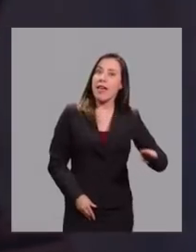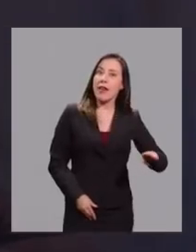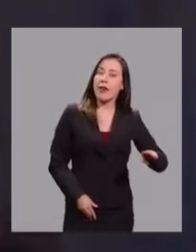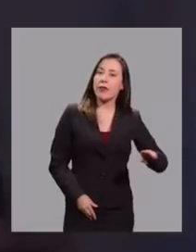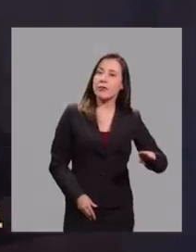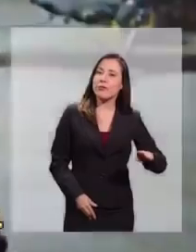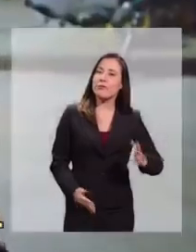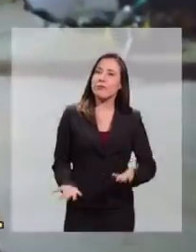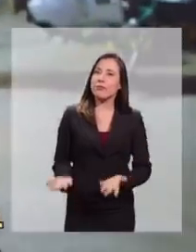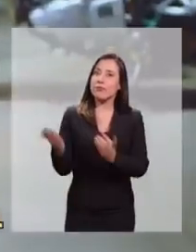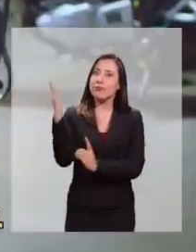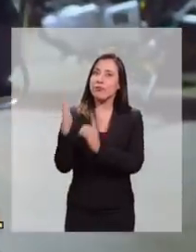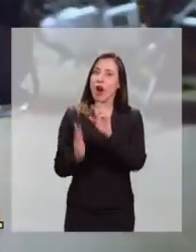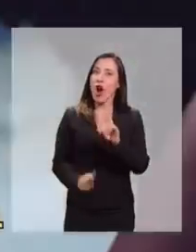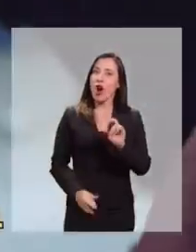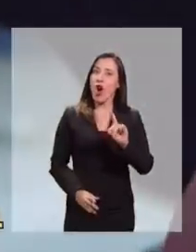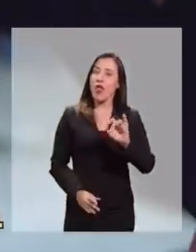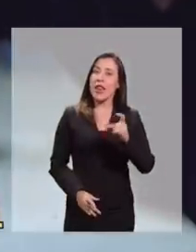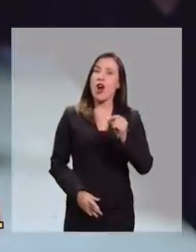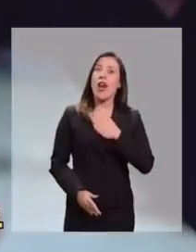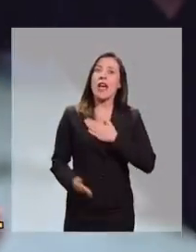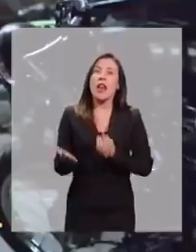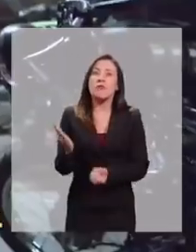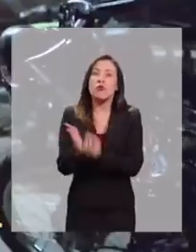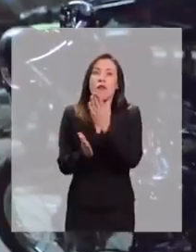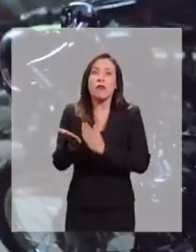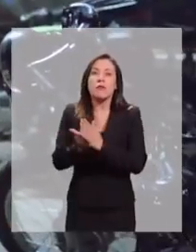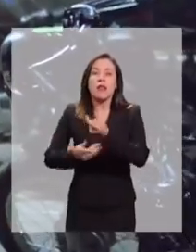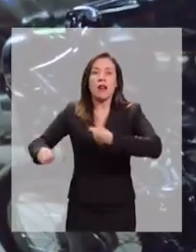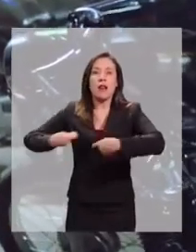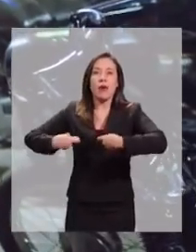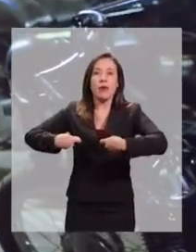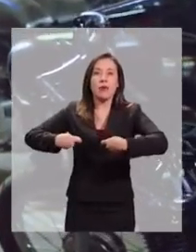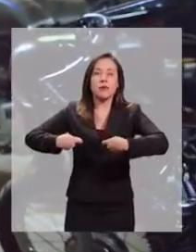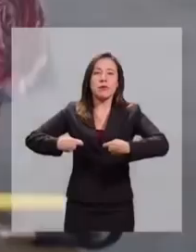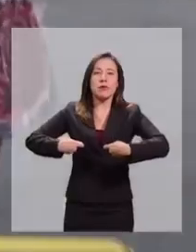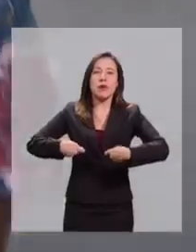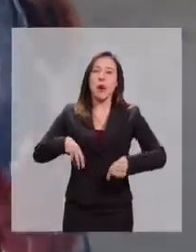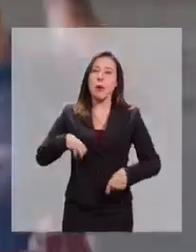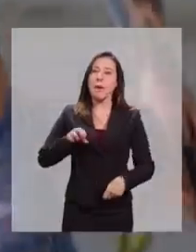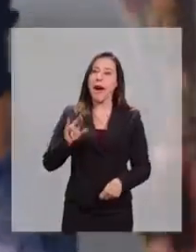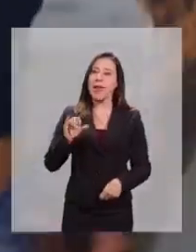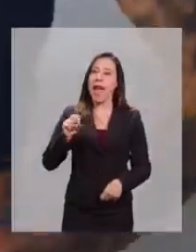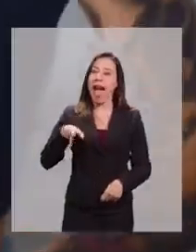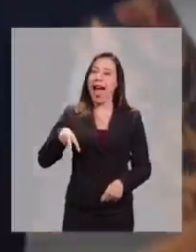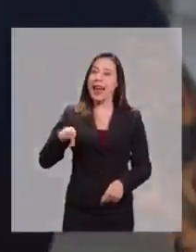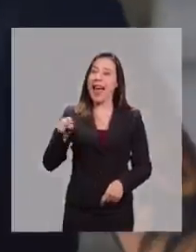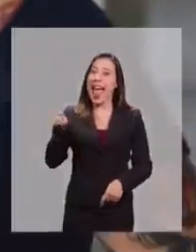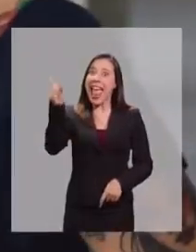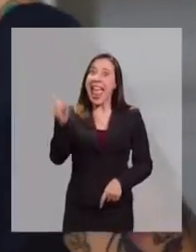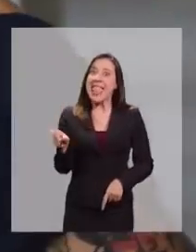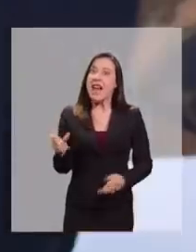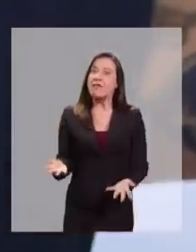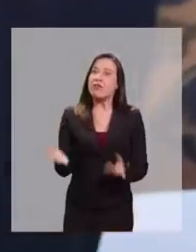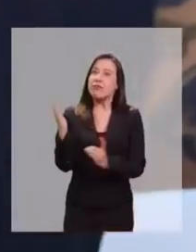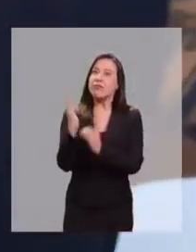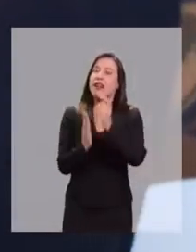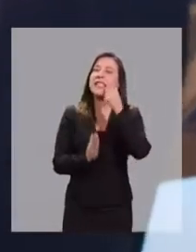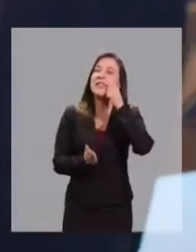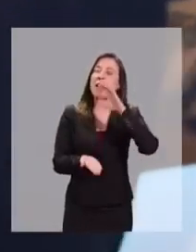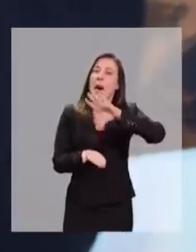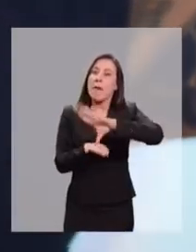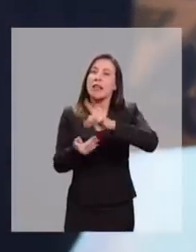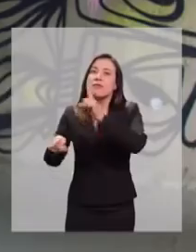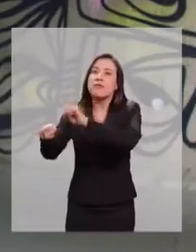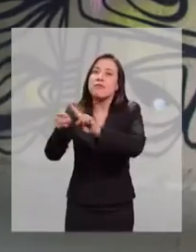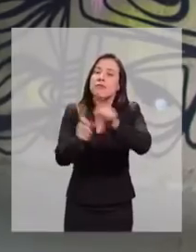sus hijos. El crecimiento de Rodrigo, que quiere emprender. El de Mariana, que para ella, el crecimiento es un